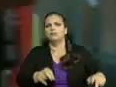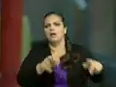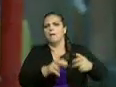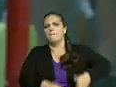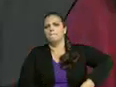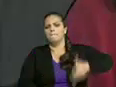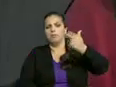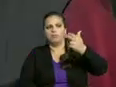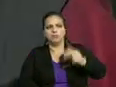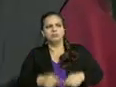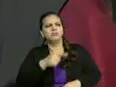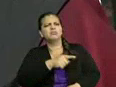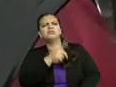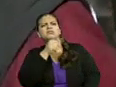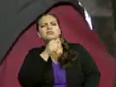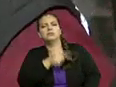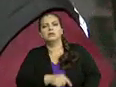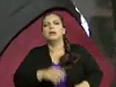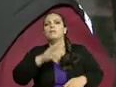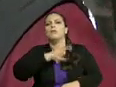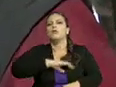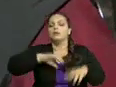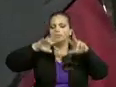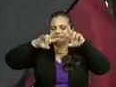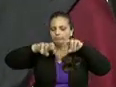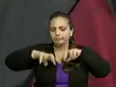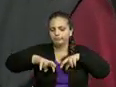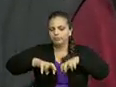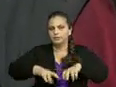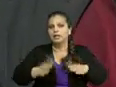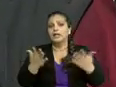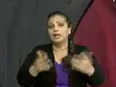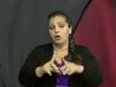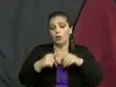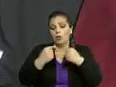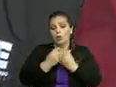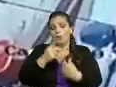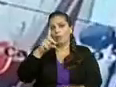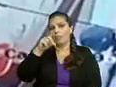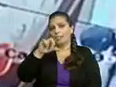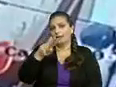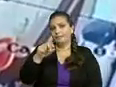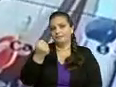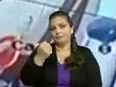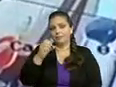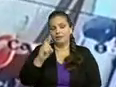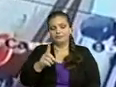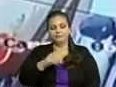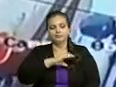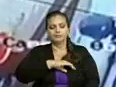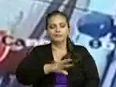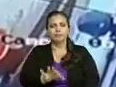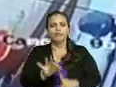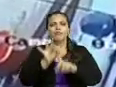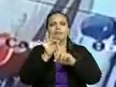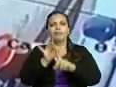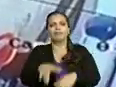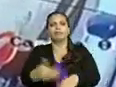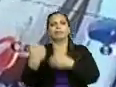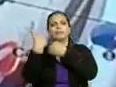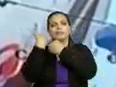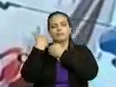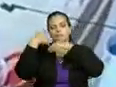su paradero. En este momento ya está la policía. DINASEC está haciendo la investigación, recogiendo las cámaras